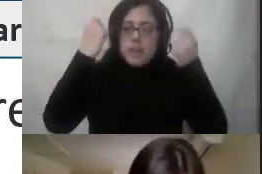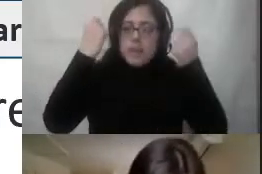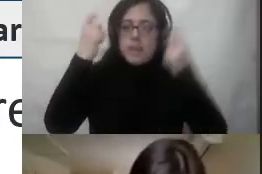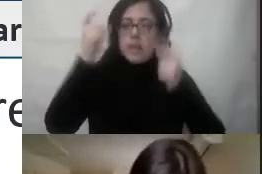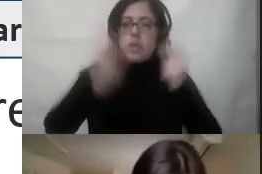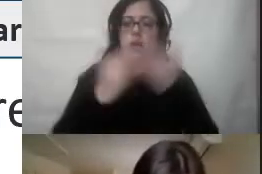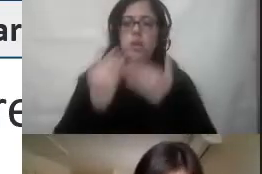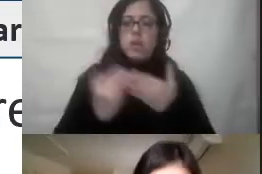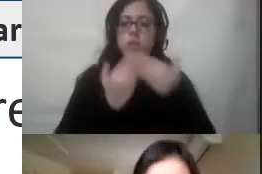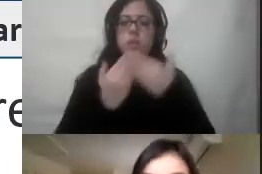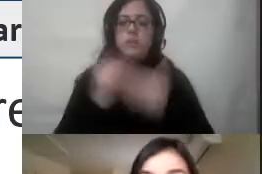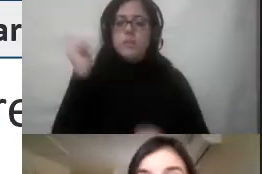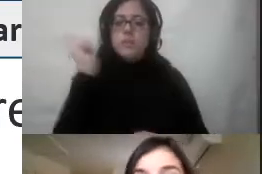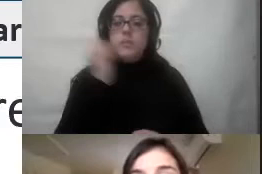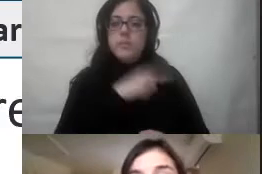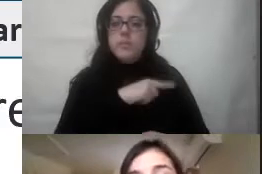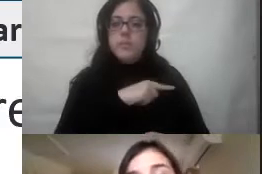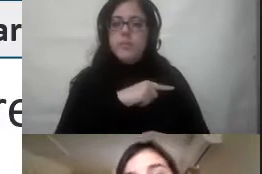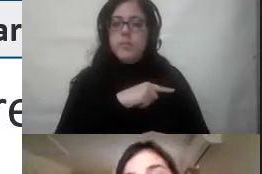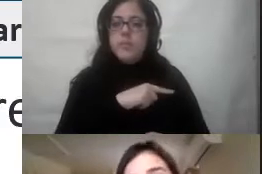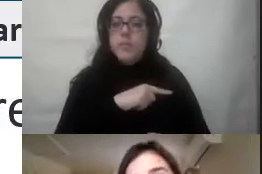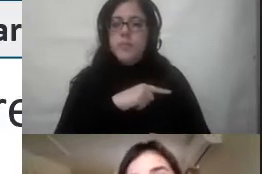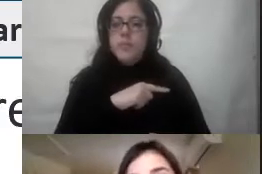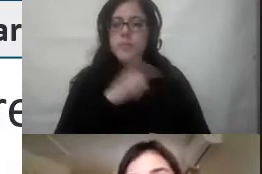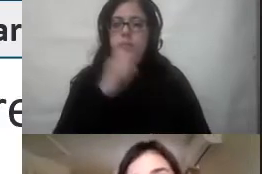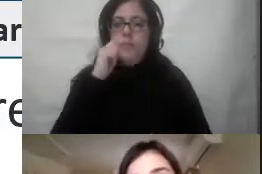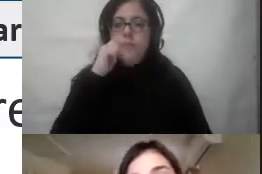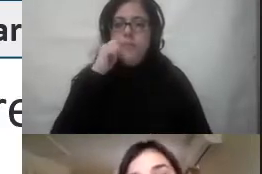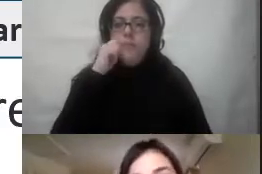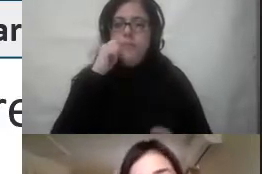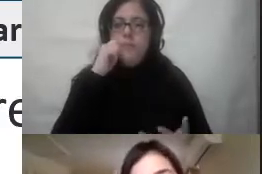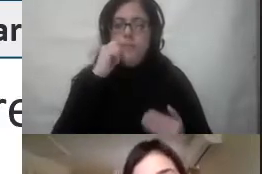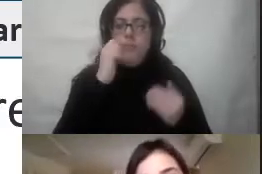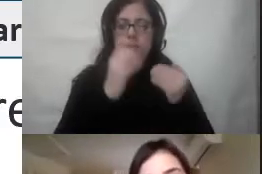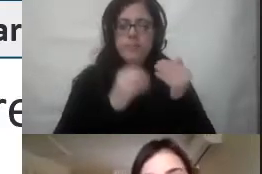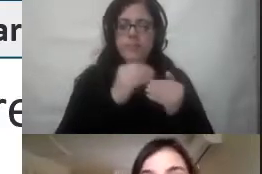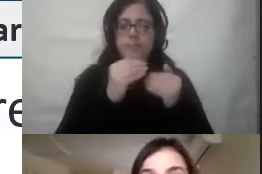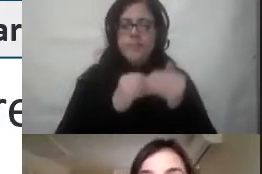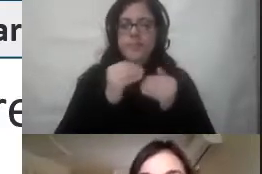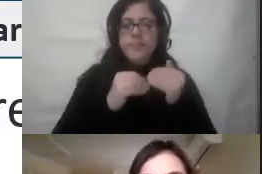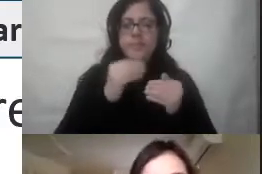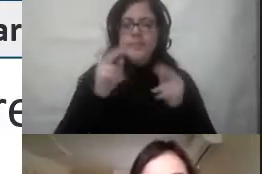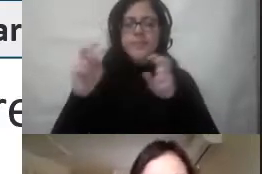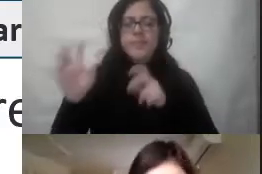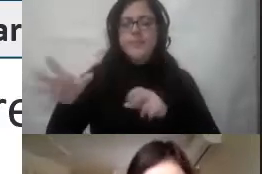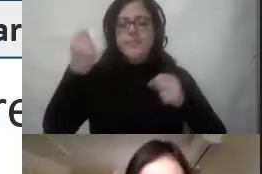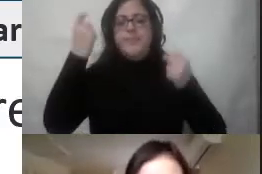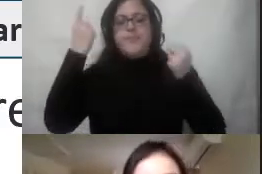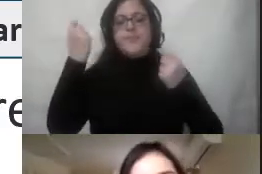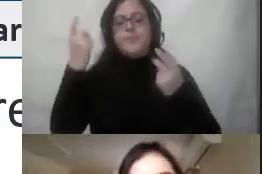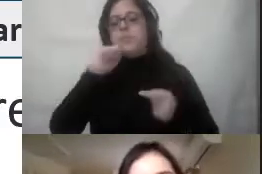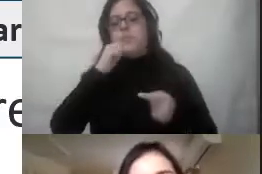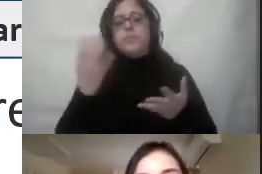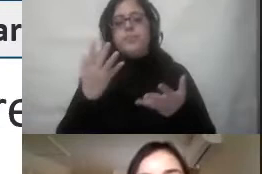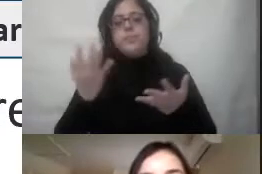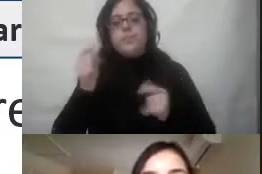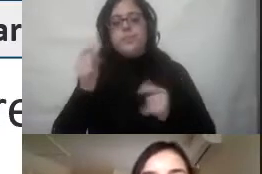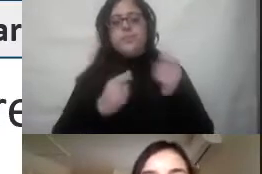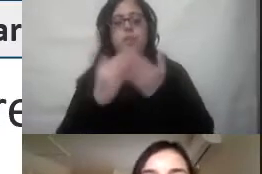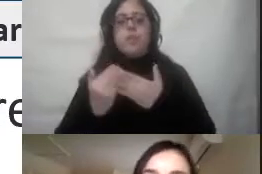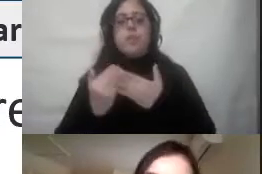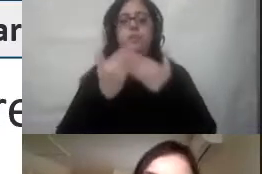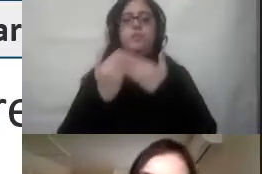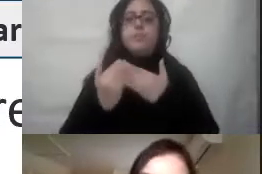Y finalmente, la última fase tiene que ver con aplicación y transferencia de saberes, es decir, cómo los estudiantes ya